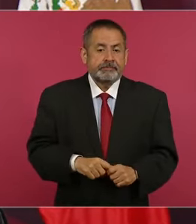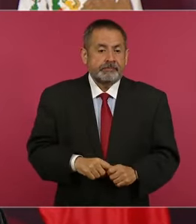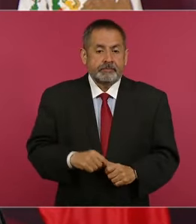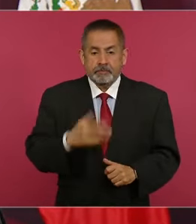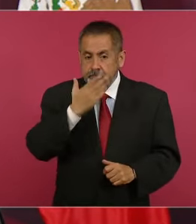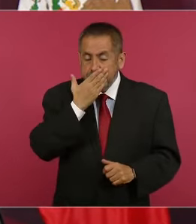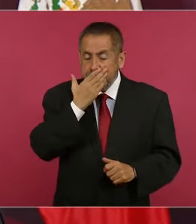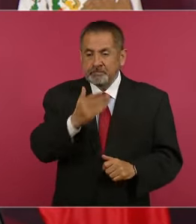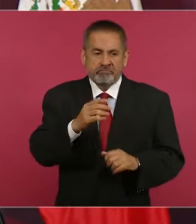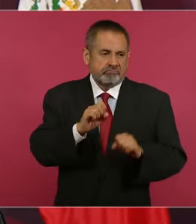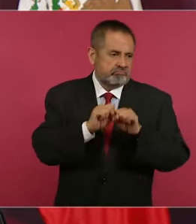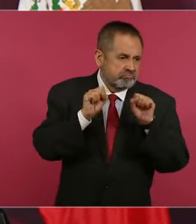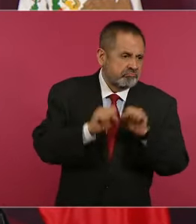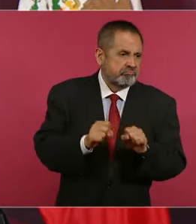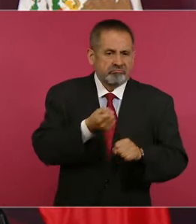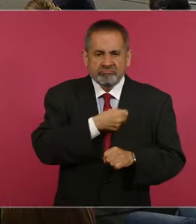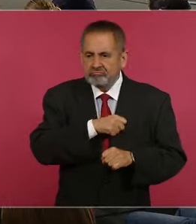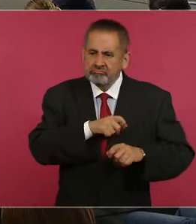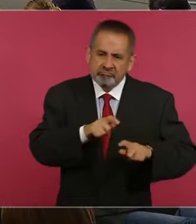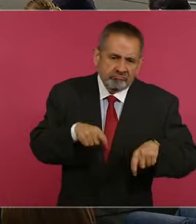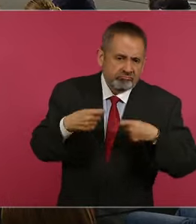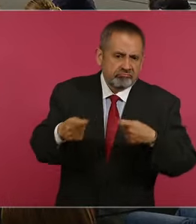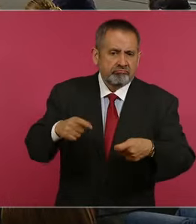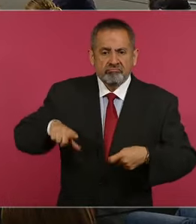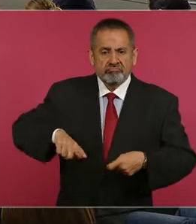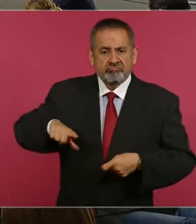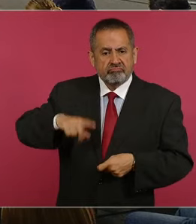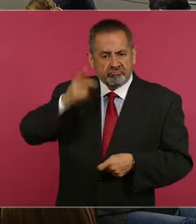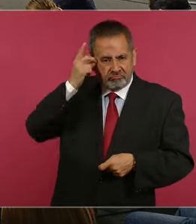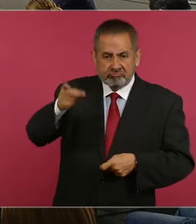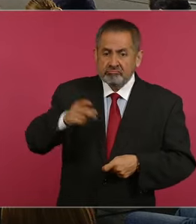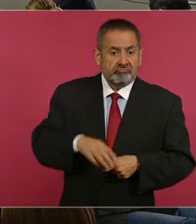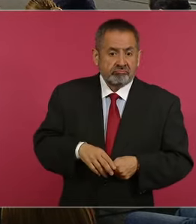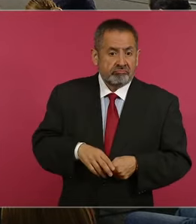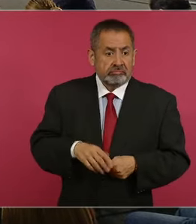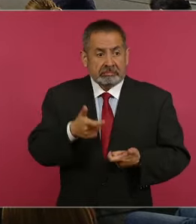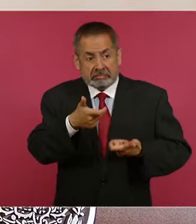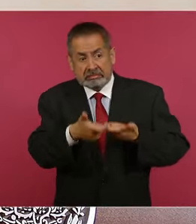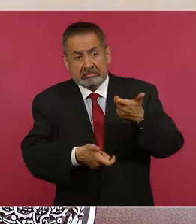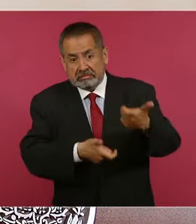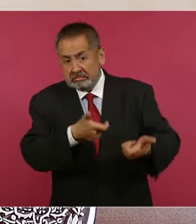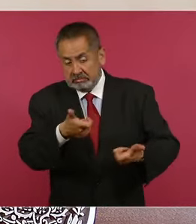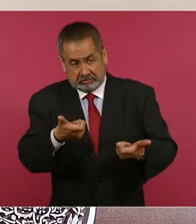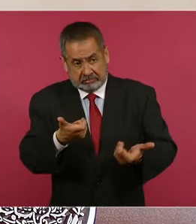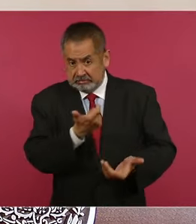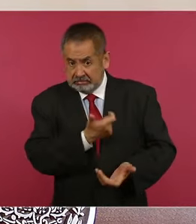un buen sistema de salud pública. Les cuesta mucho